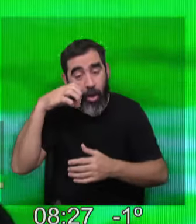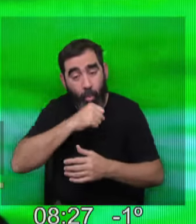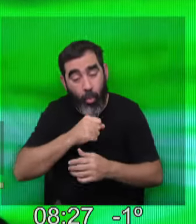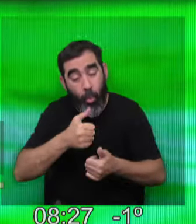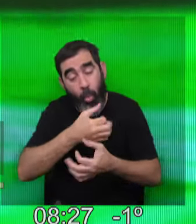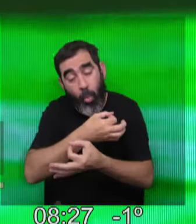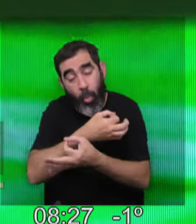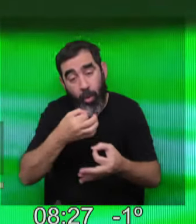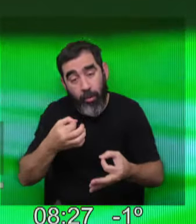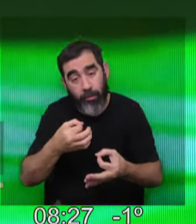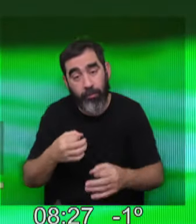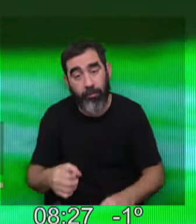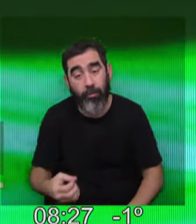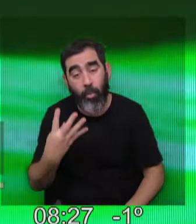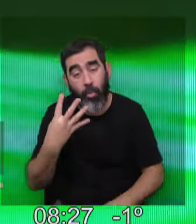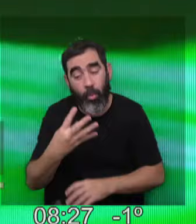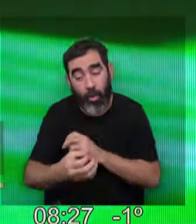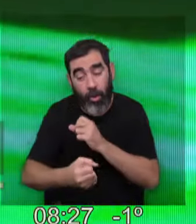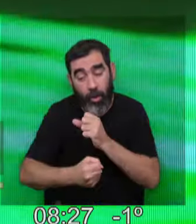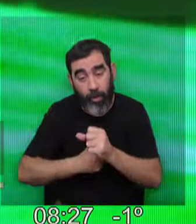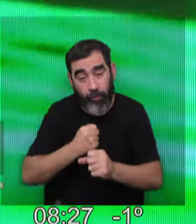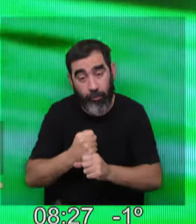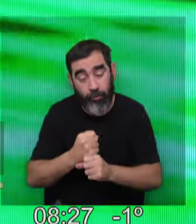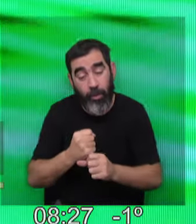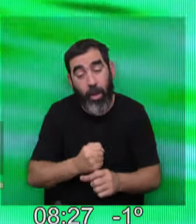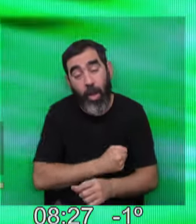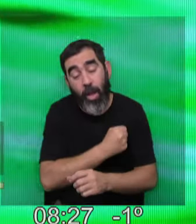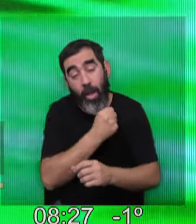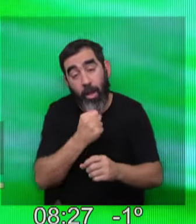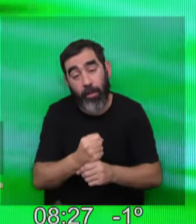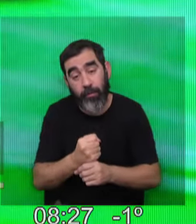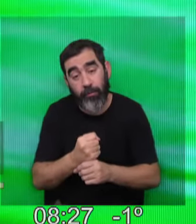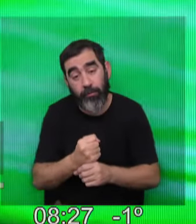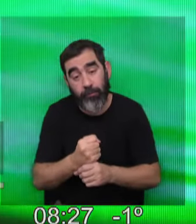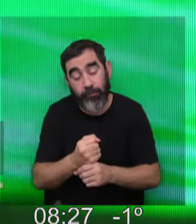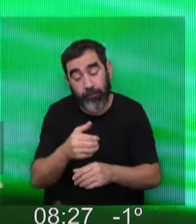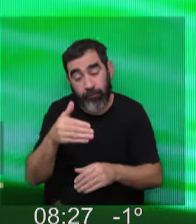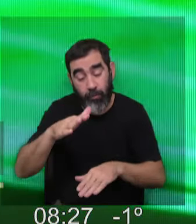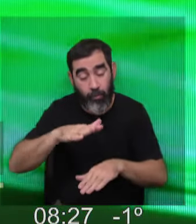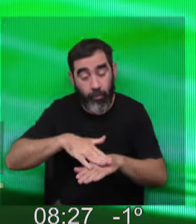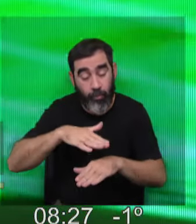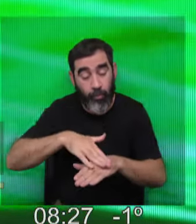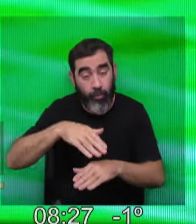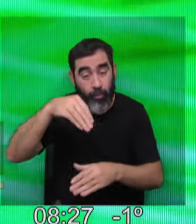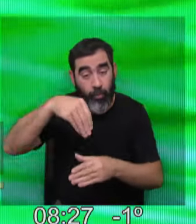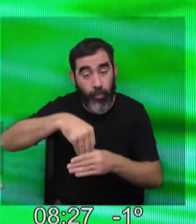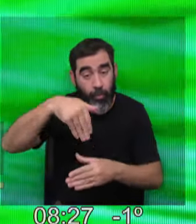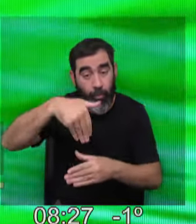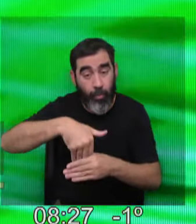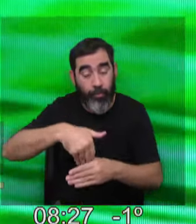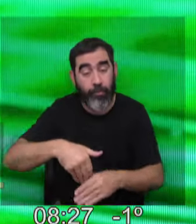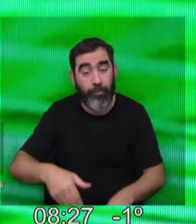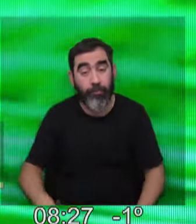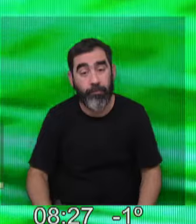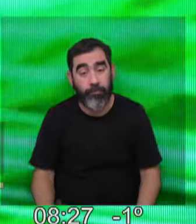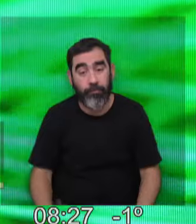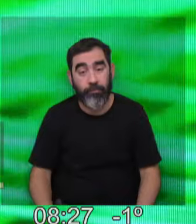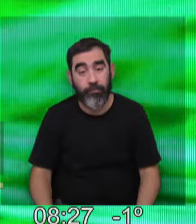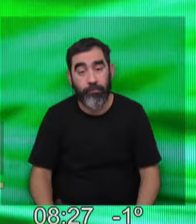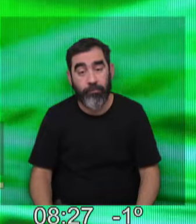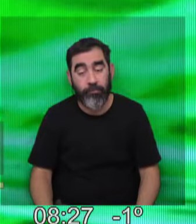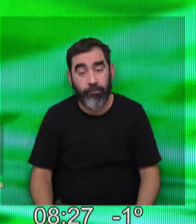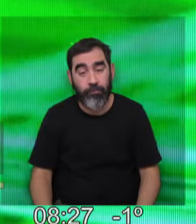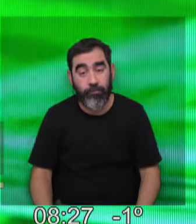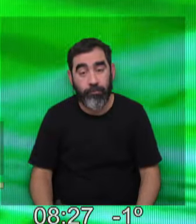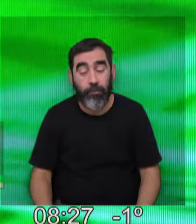bien, estos 4 años, hasta que se llegó a esta definición. Y creo que la